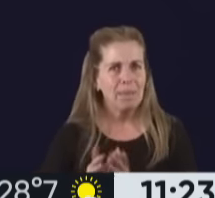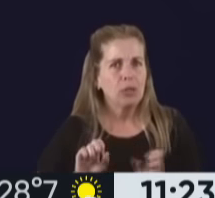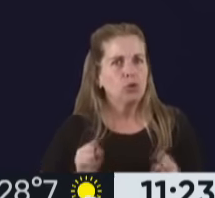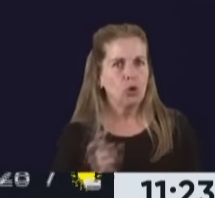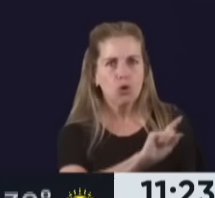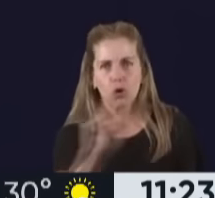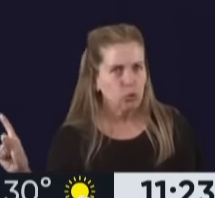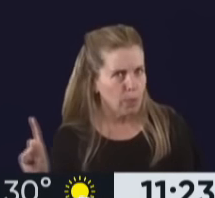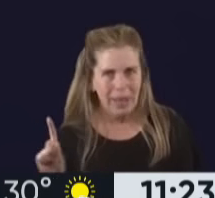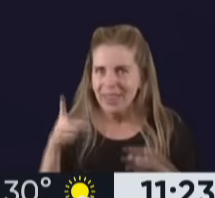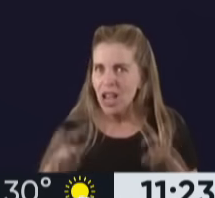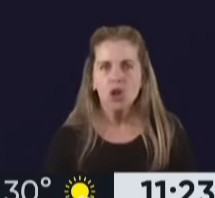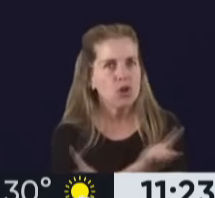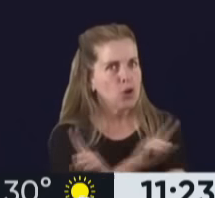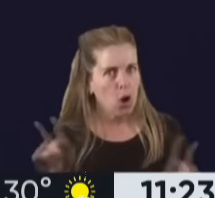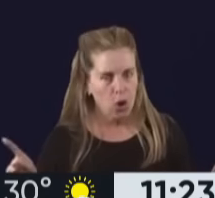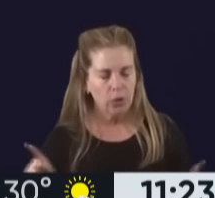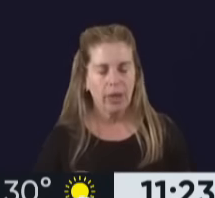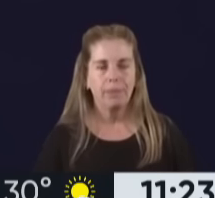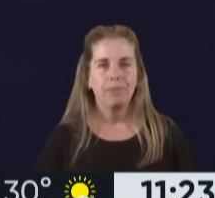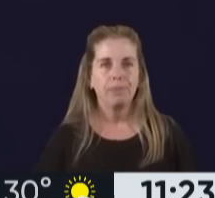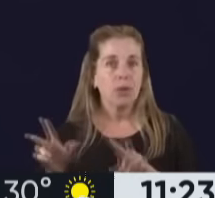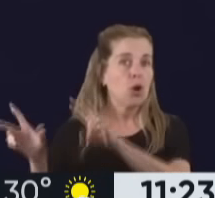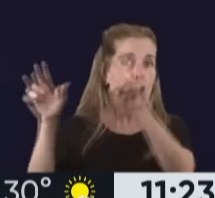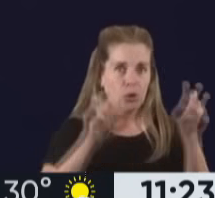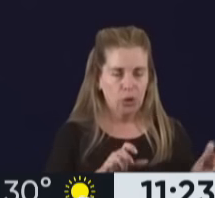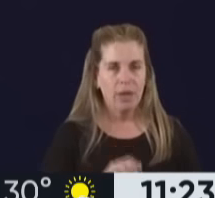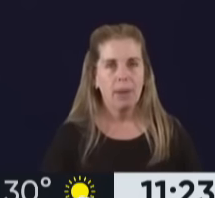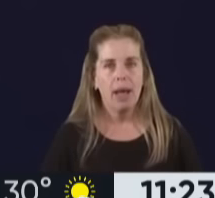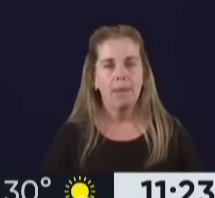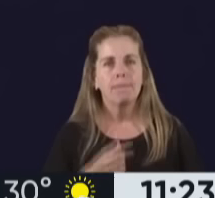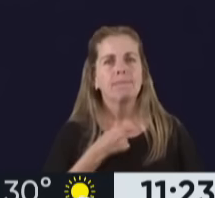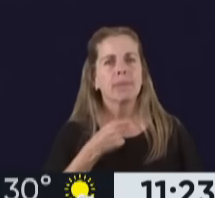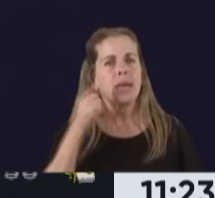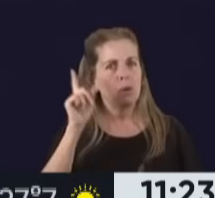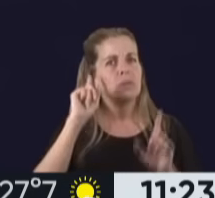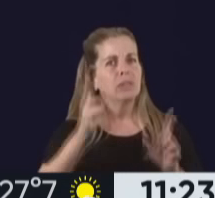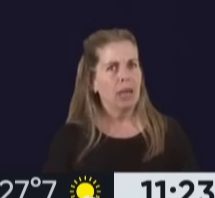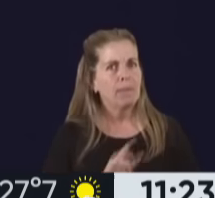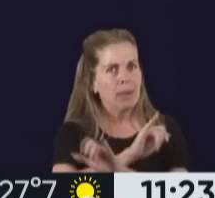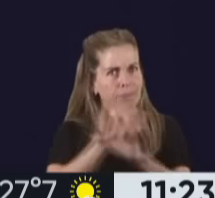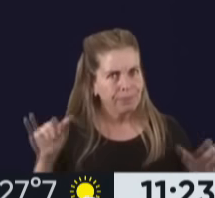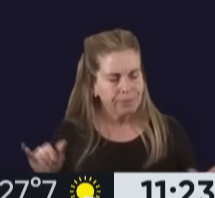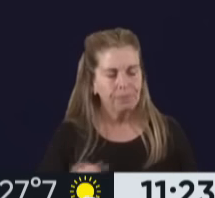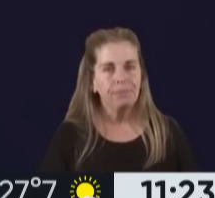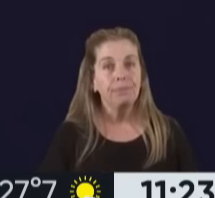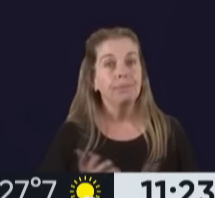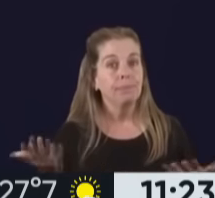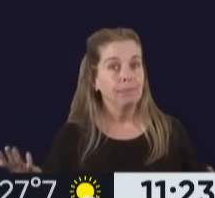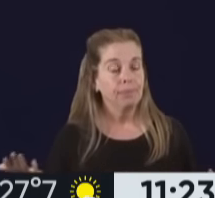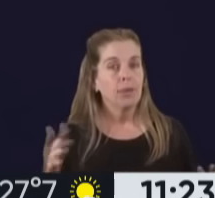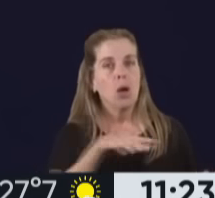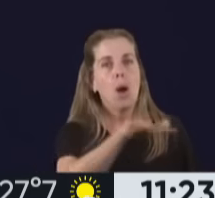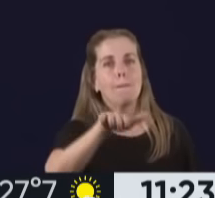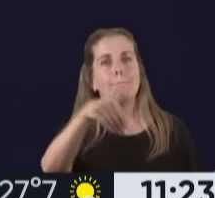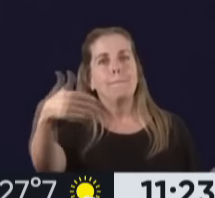Bien. En otro orden de cosas, quiero recordar nuevamente las múltiples deudas que la provincia de